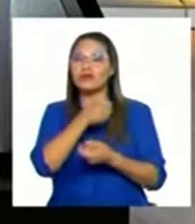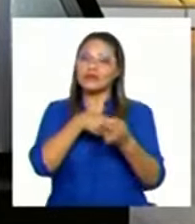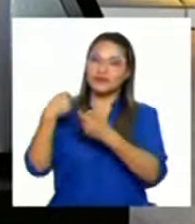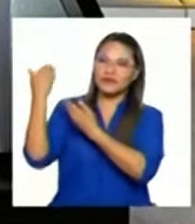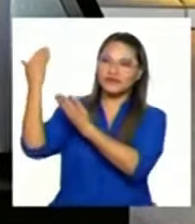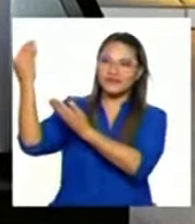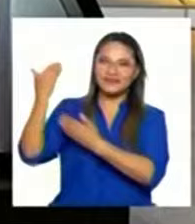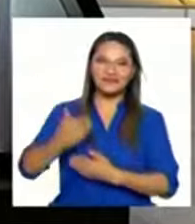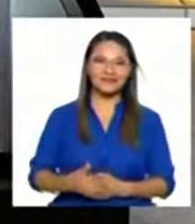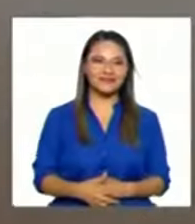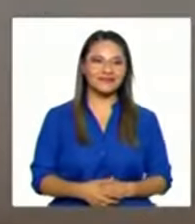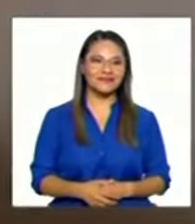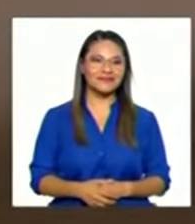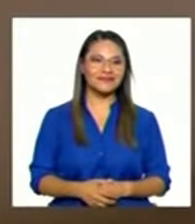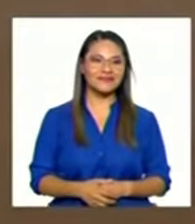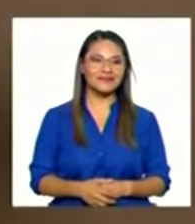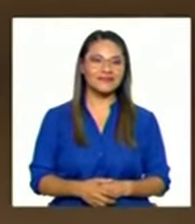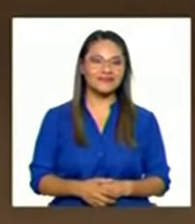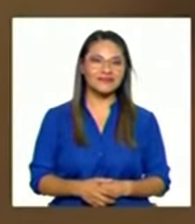Noticia Noche.